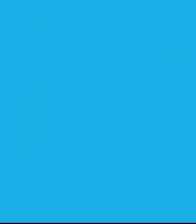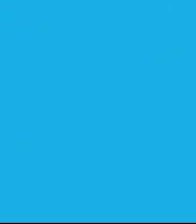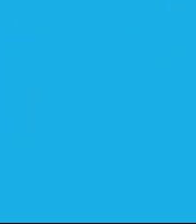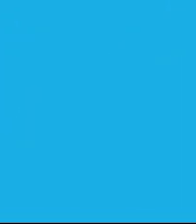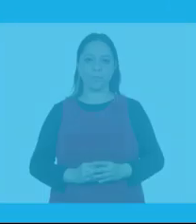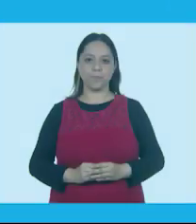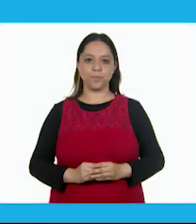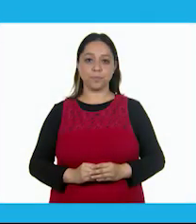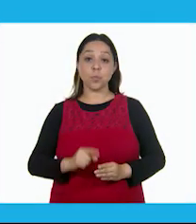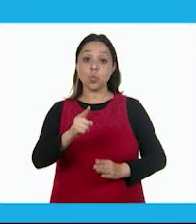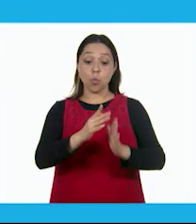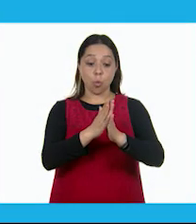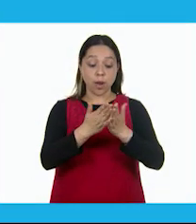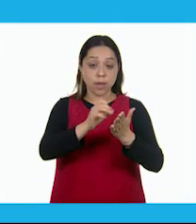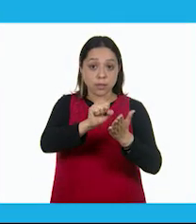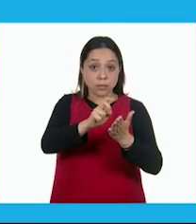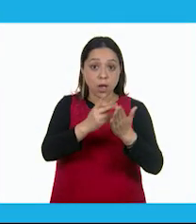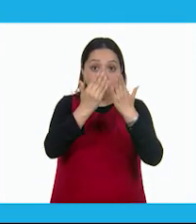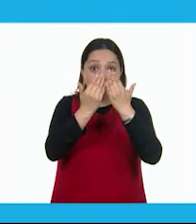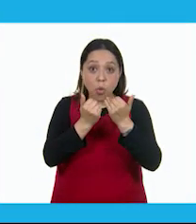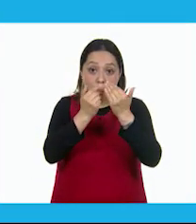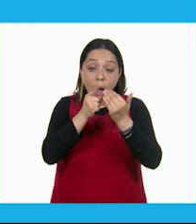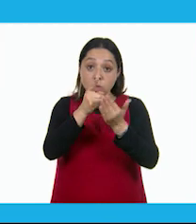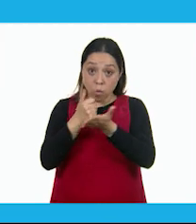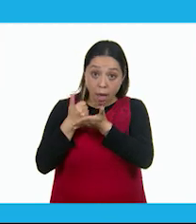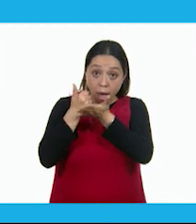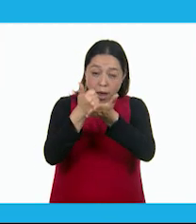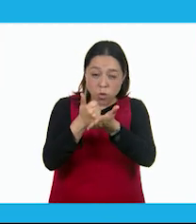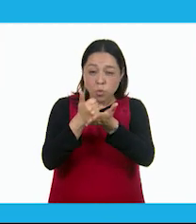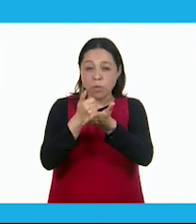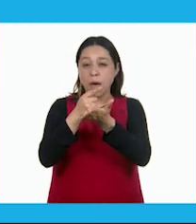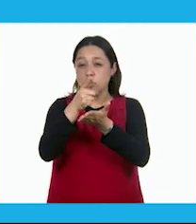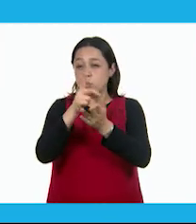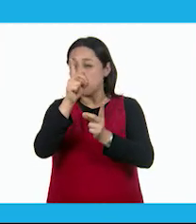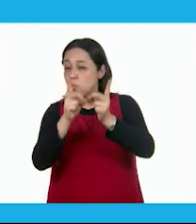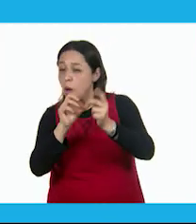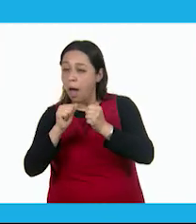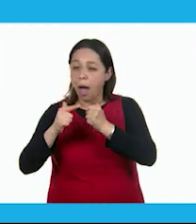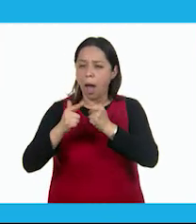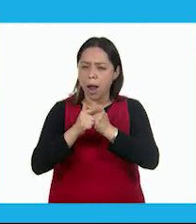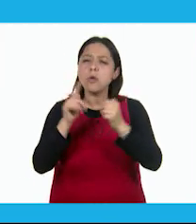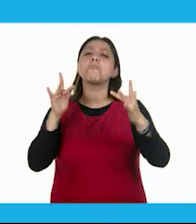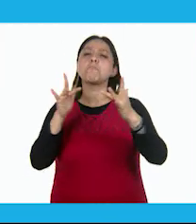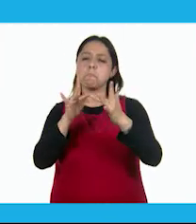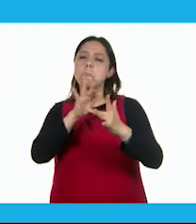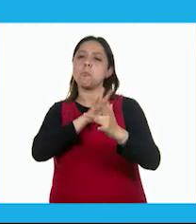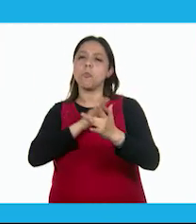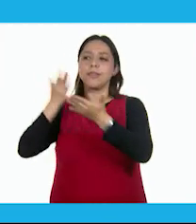Si no tienes el libro de texto, o necesitas ayuda para resolver tus dudas, contáctanos.